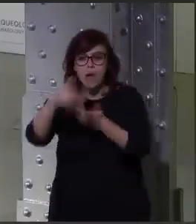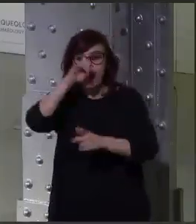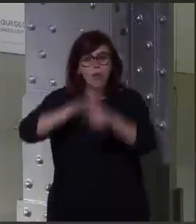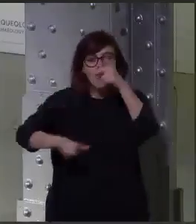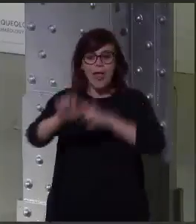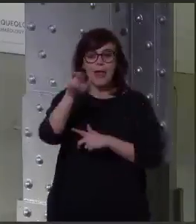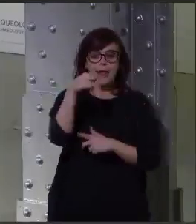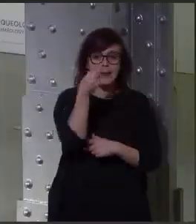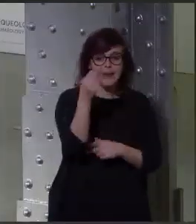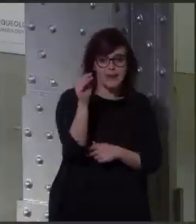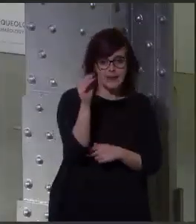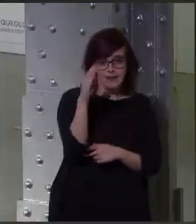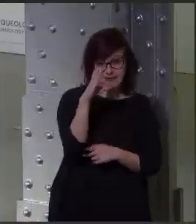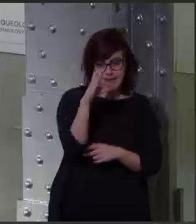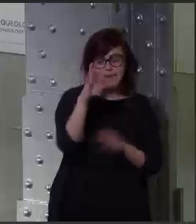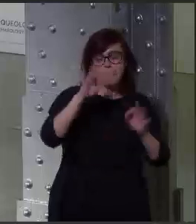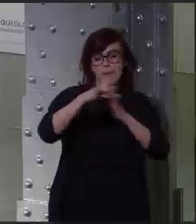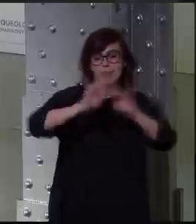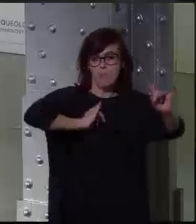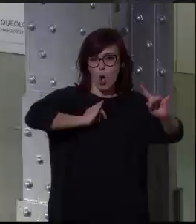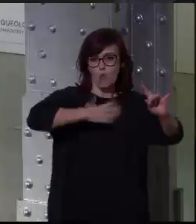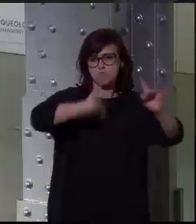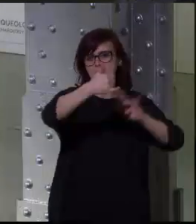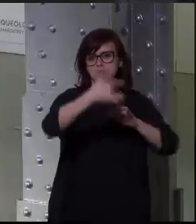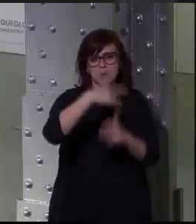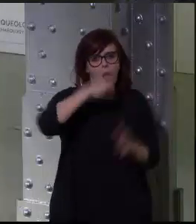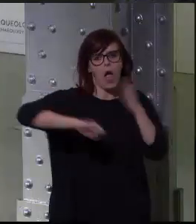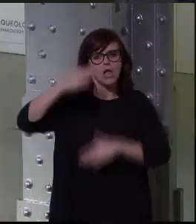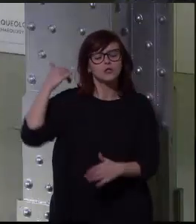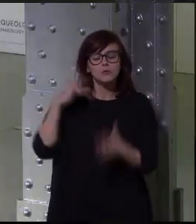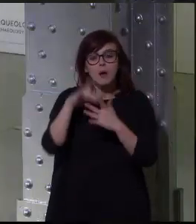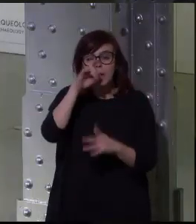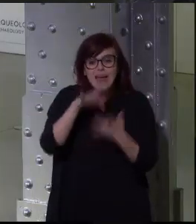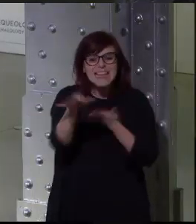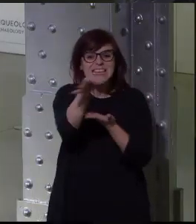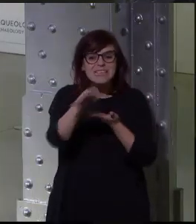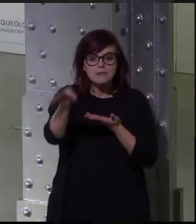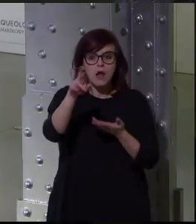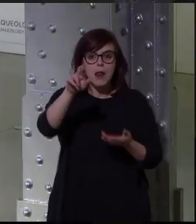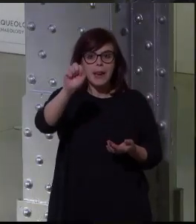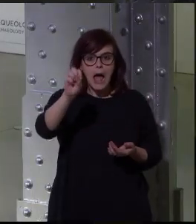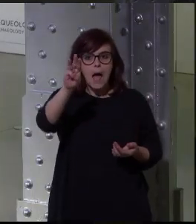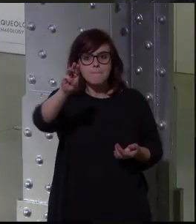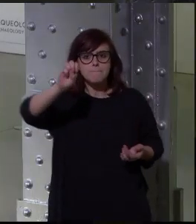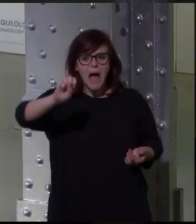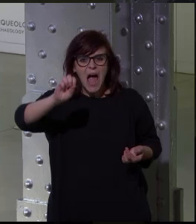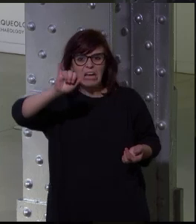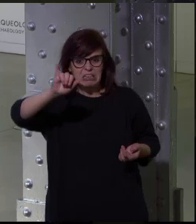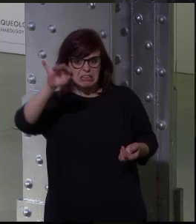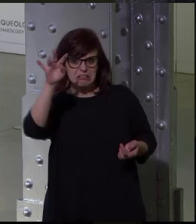llamó Enrique y me dijo, no, vamos no me acuerdo qué fecha era, es hace unos años, a la isla de Rapaiti.